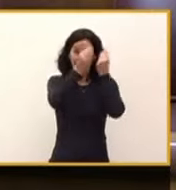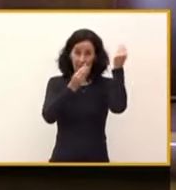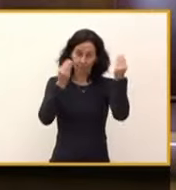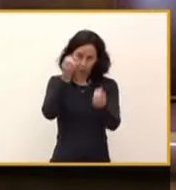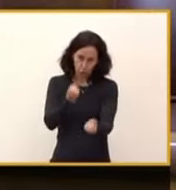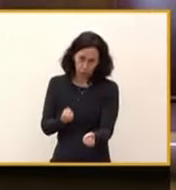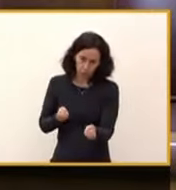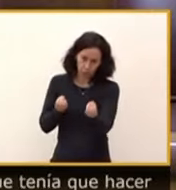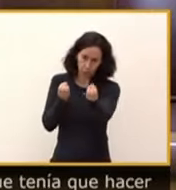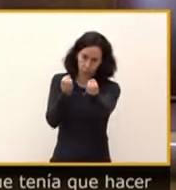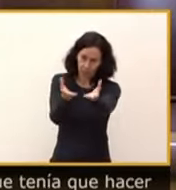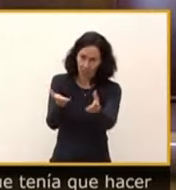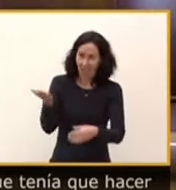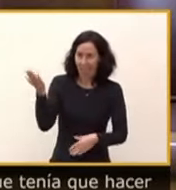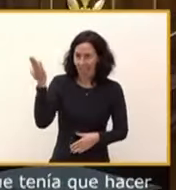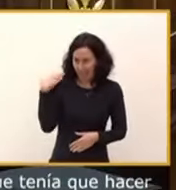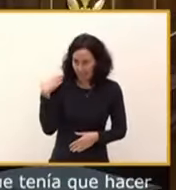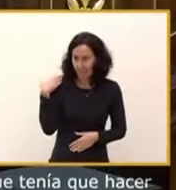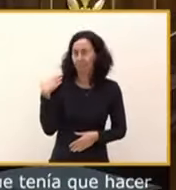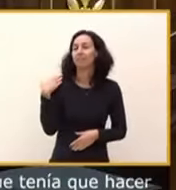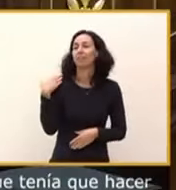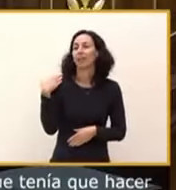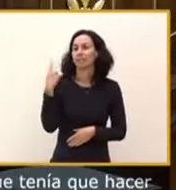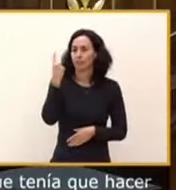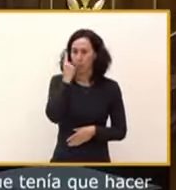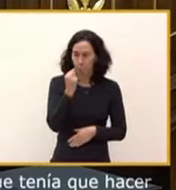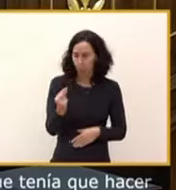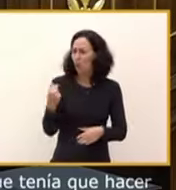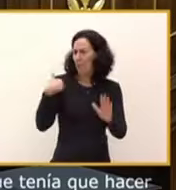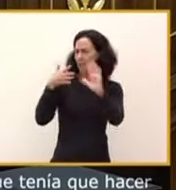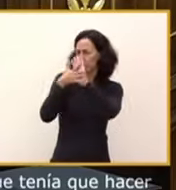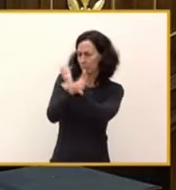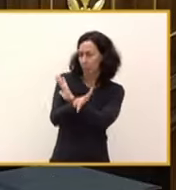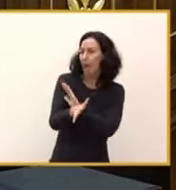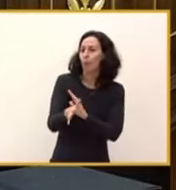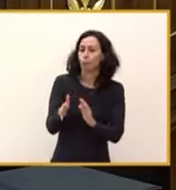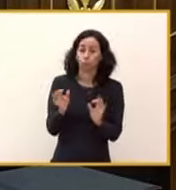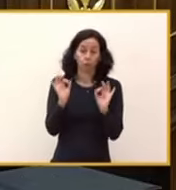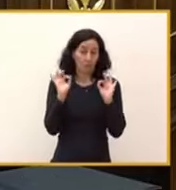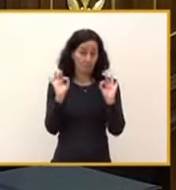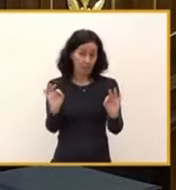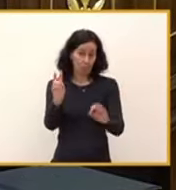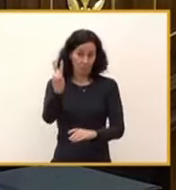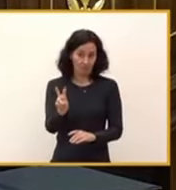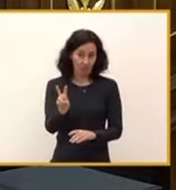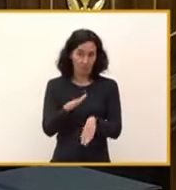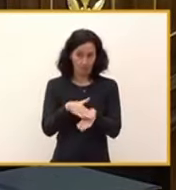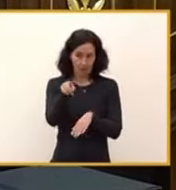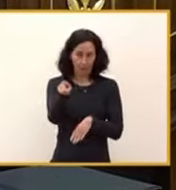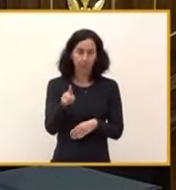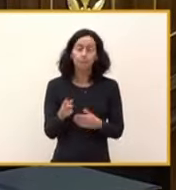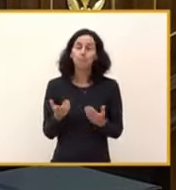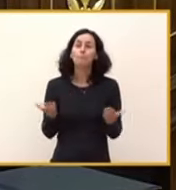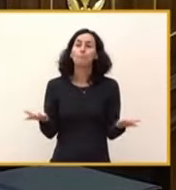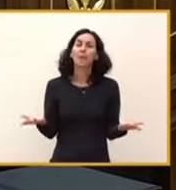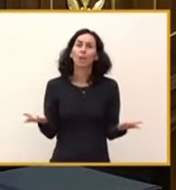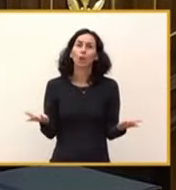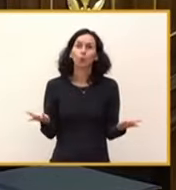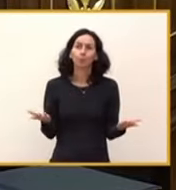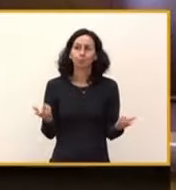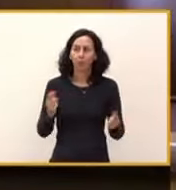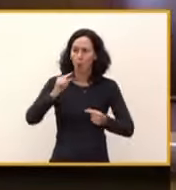criticar el currículum de los demás? Pues si tú no eres nadie. Y después de acabar económicas con dificultades, enséñanos las notas